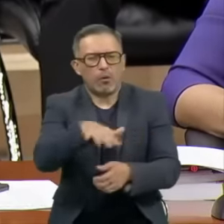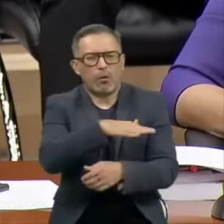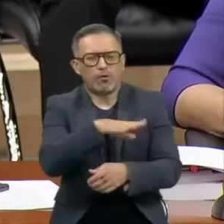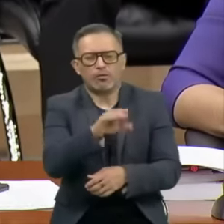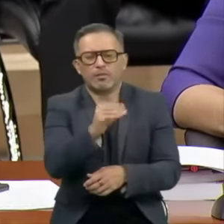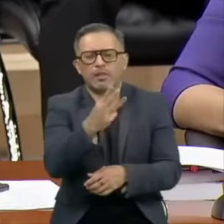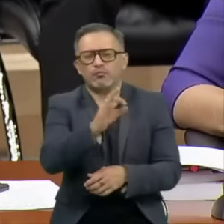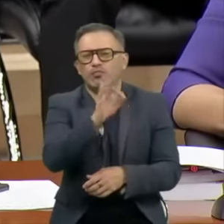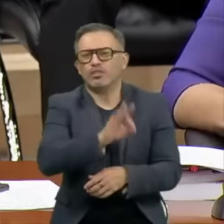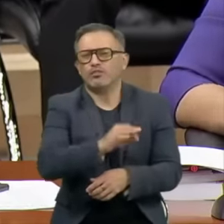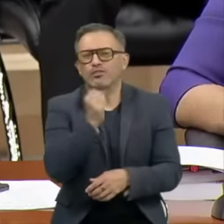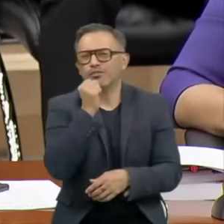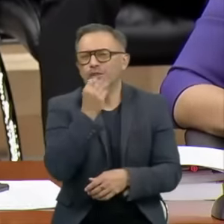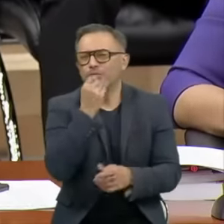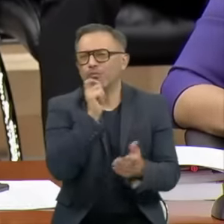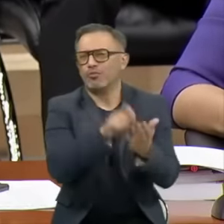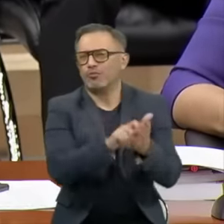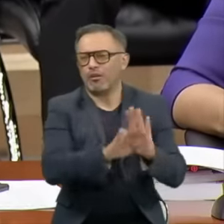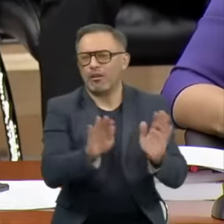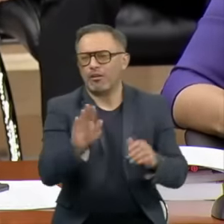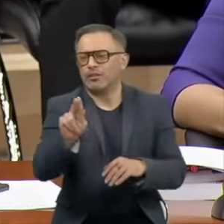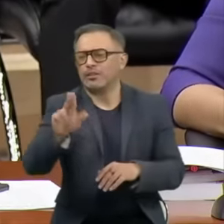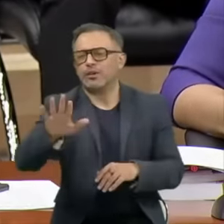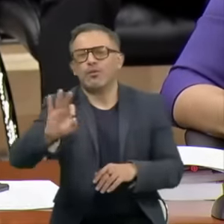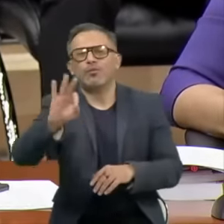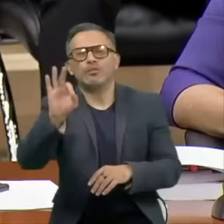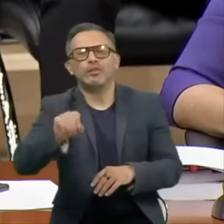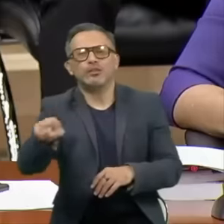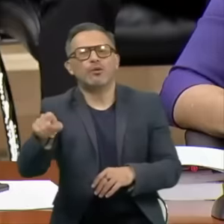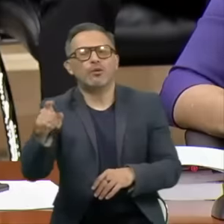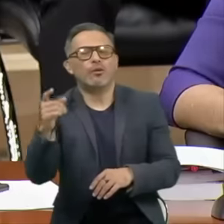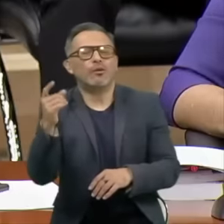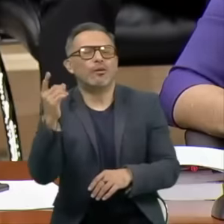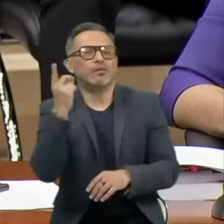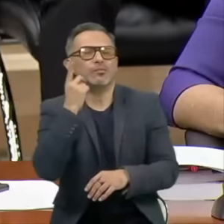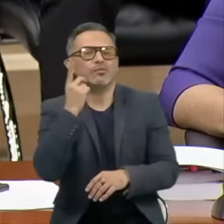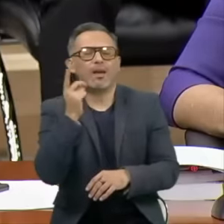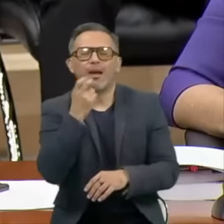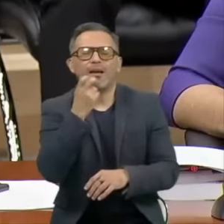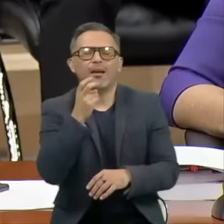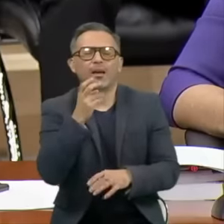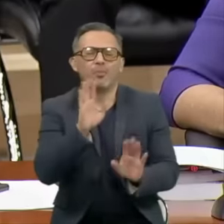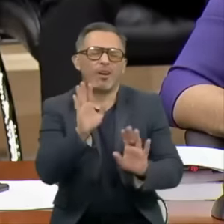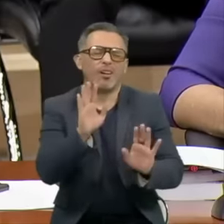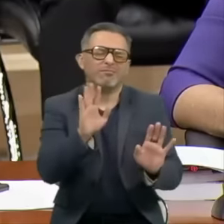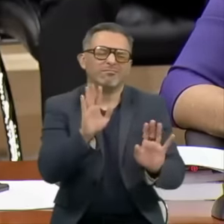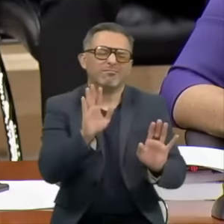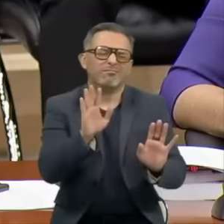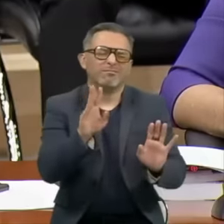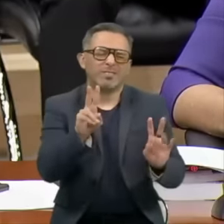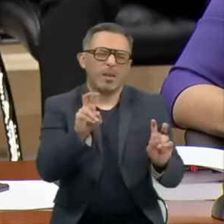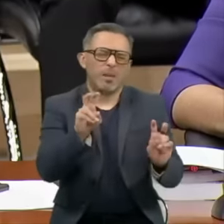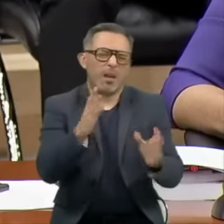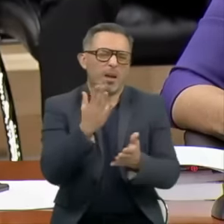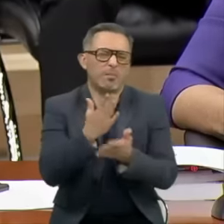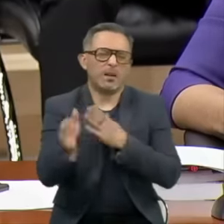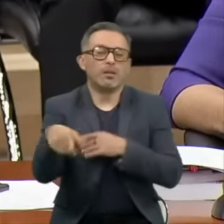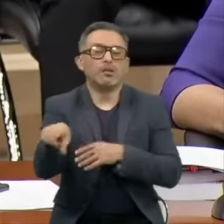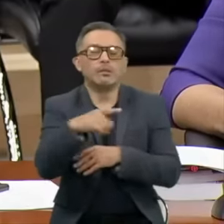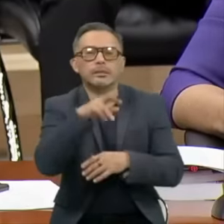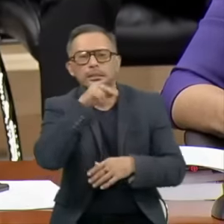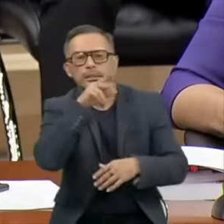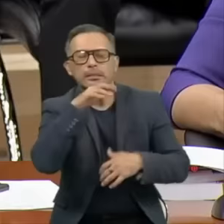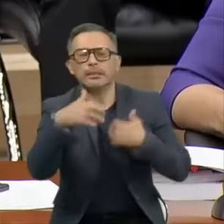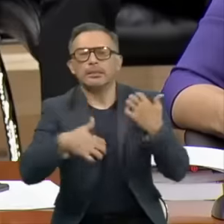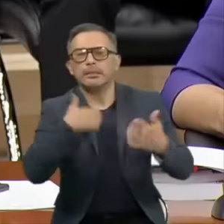el 85% de los diputados. Ese es el tema. Bueno, no, el tema, ya dije, es que están desesperados por parar la reforma al Poder